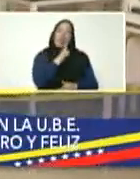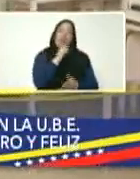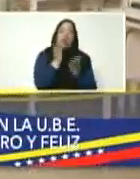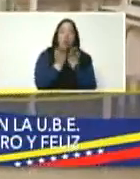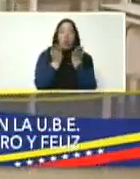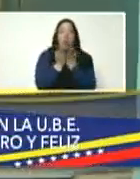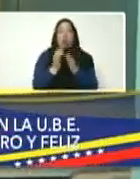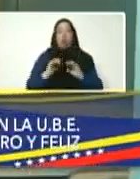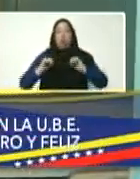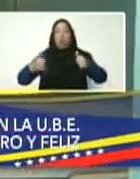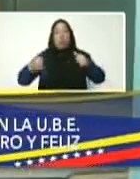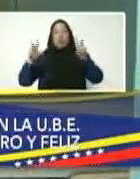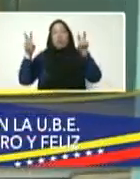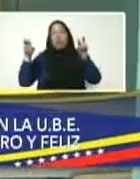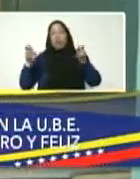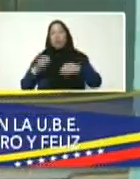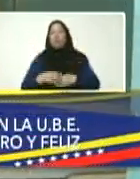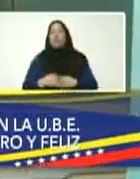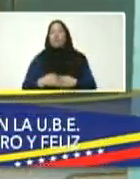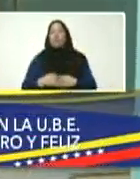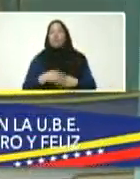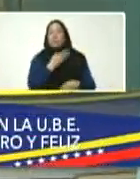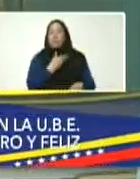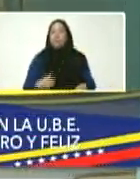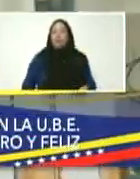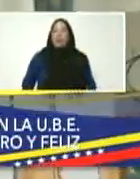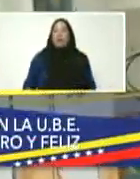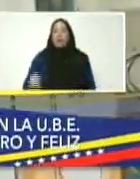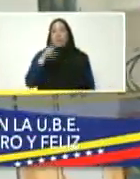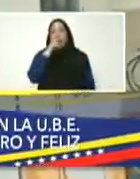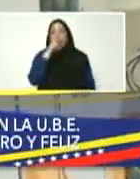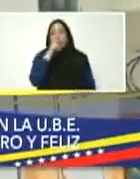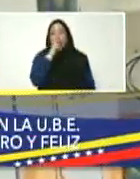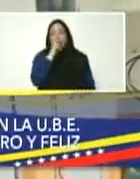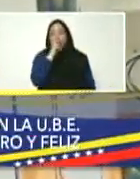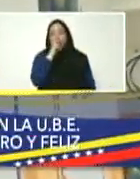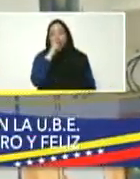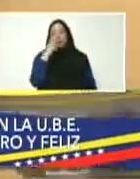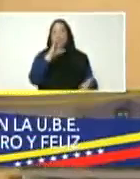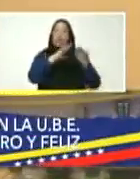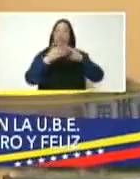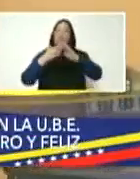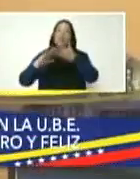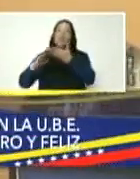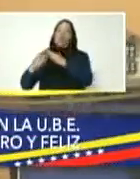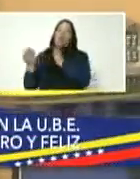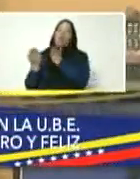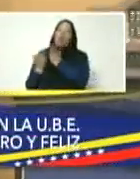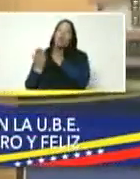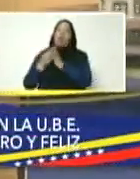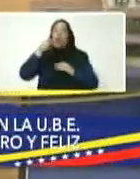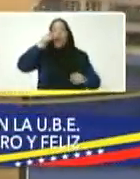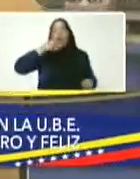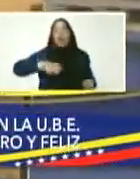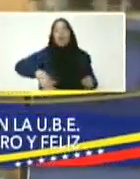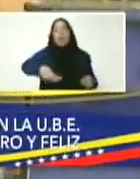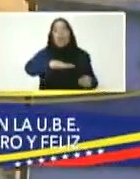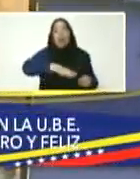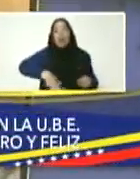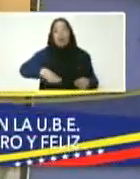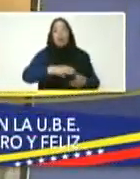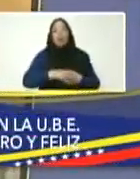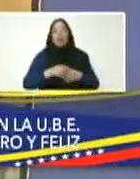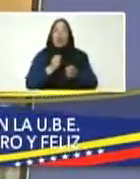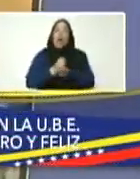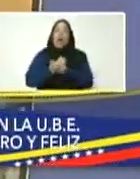una confianza mutua del presidente de la República a la comunidad educativa y al pueblo en general y su fuerza armada. Y